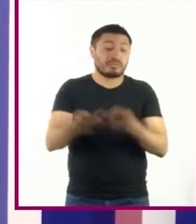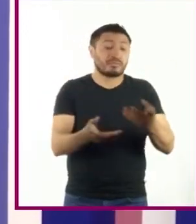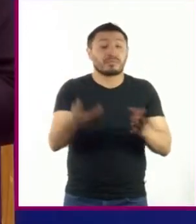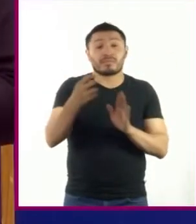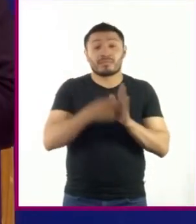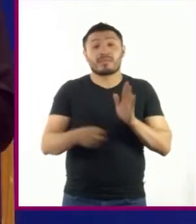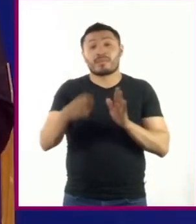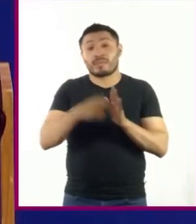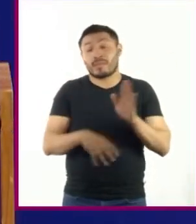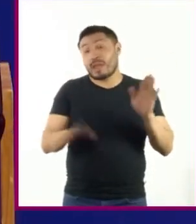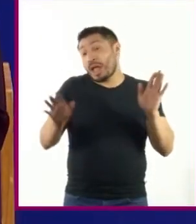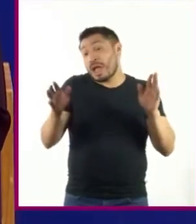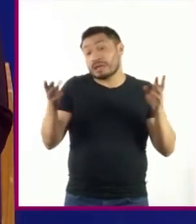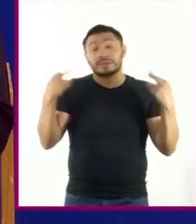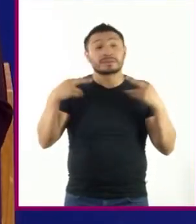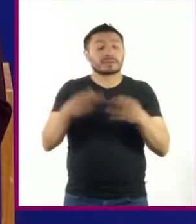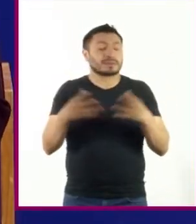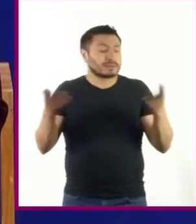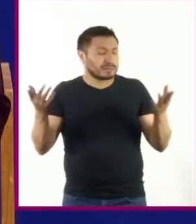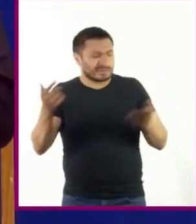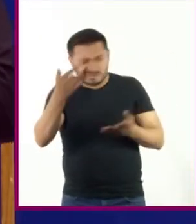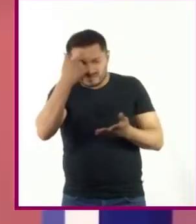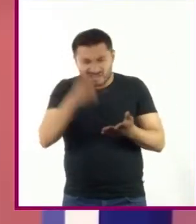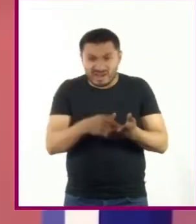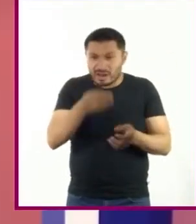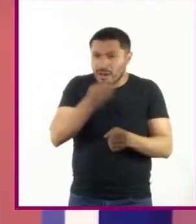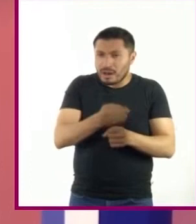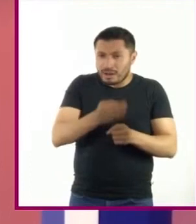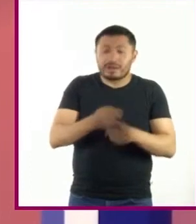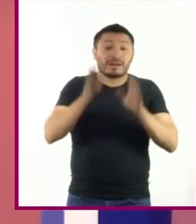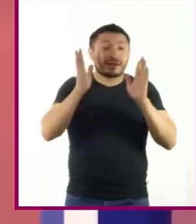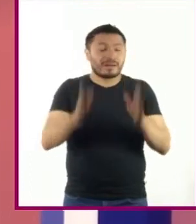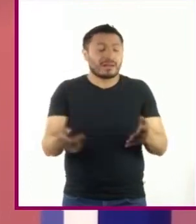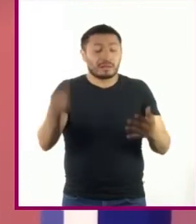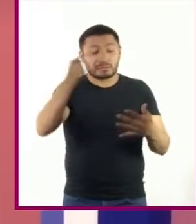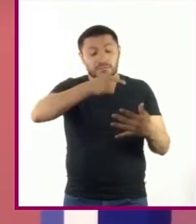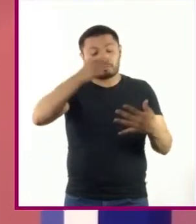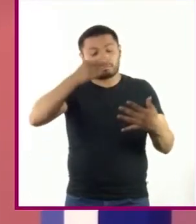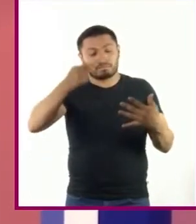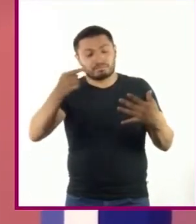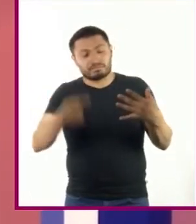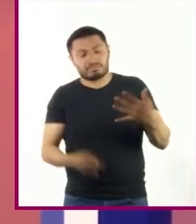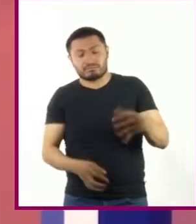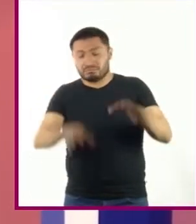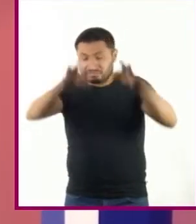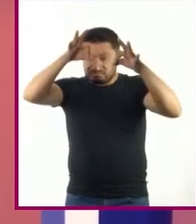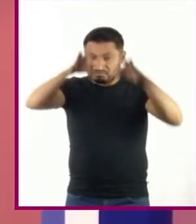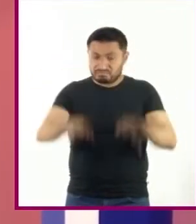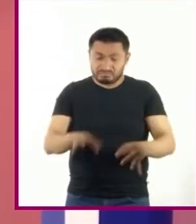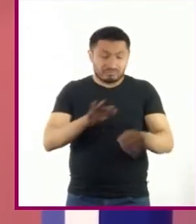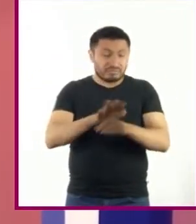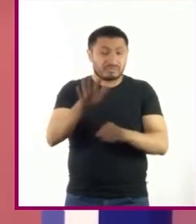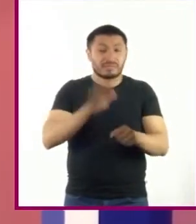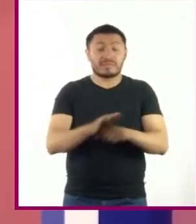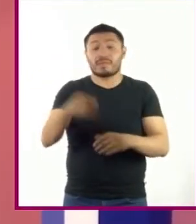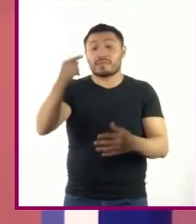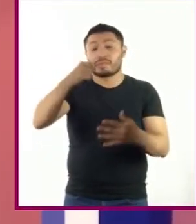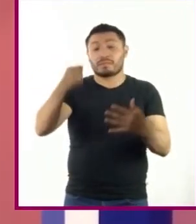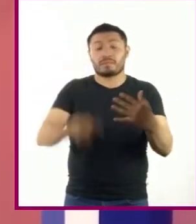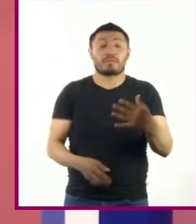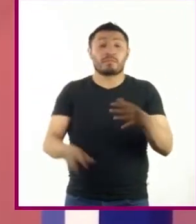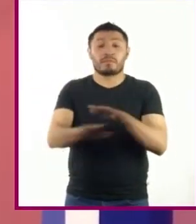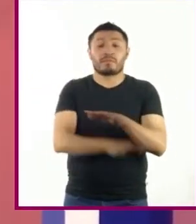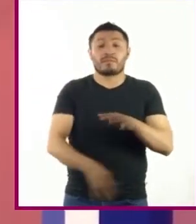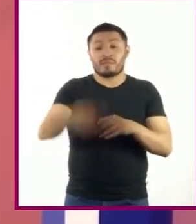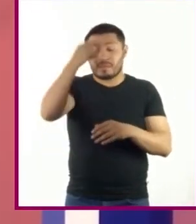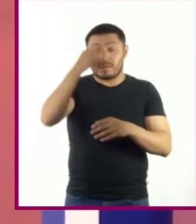decir. Profesora, creo que a estas alturas ya podemos enumerar con mayor precisión cuáles son los puntos indispensables para